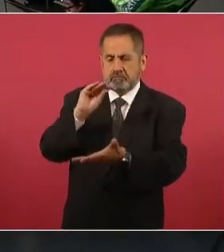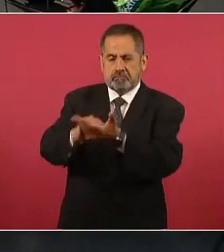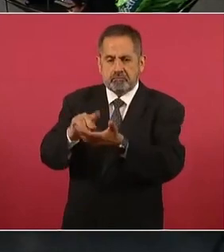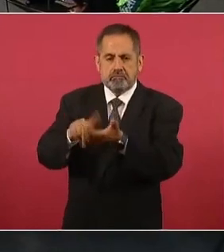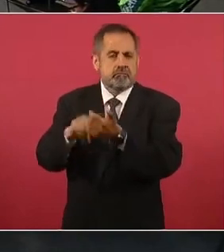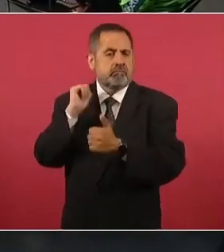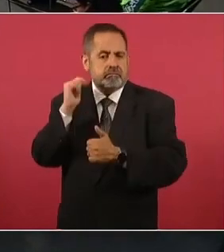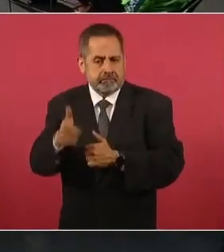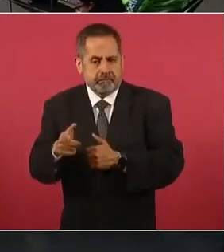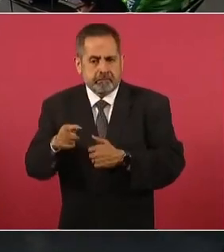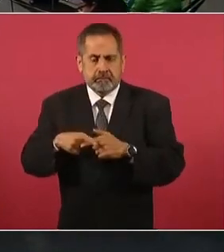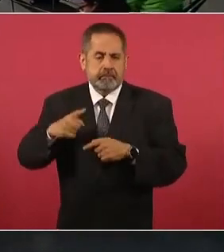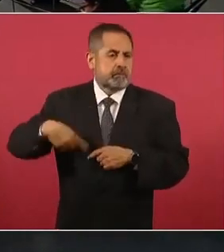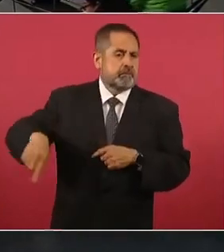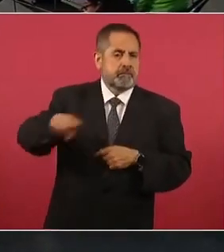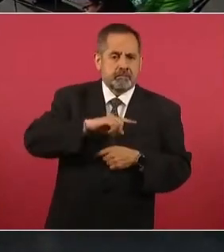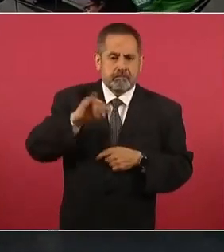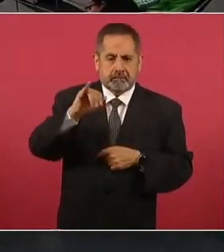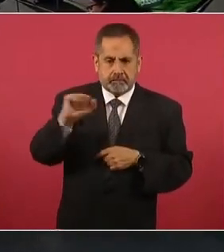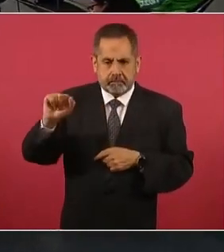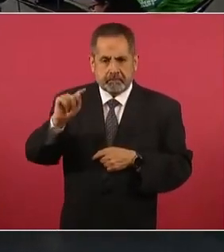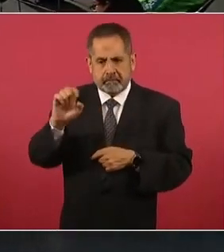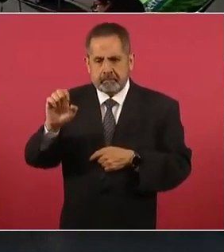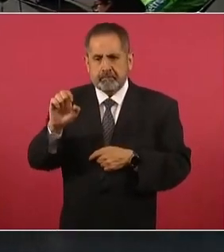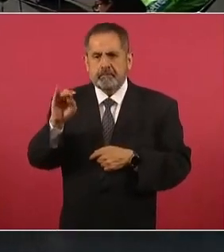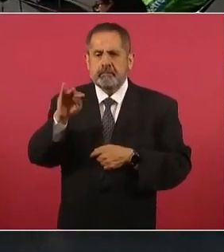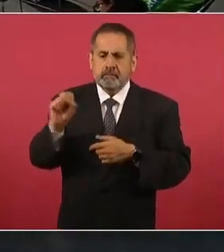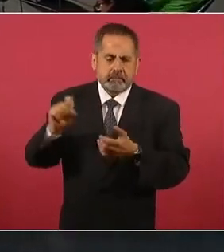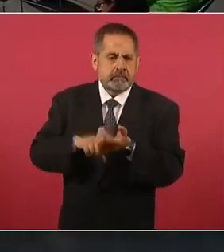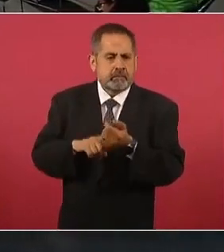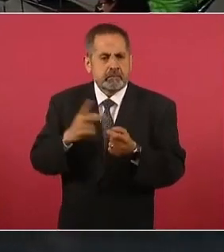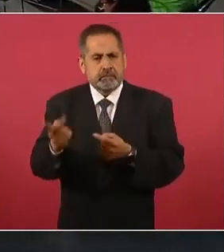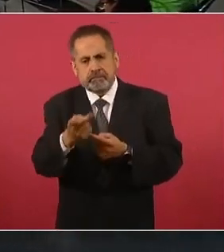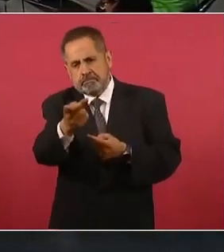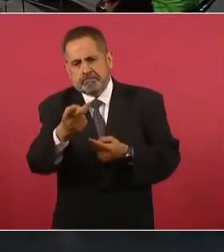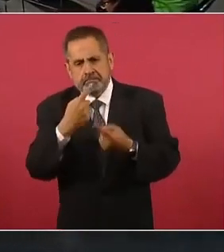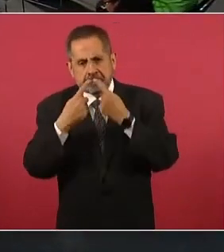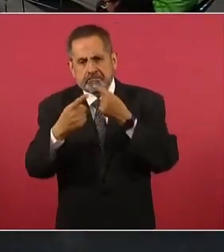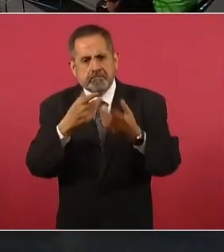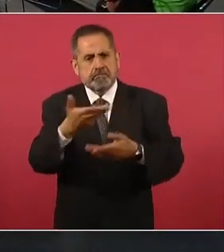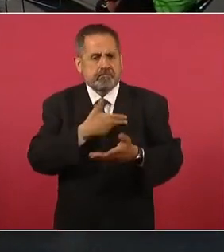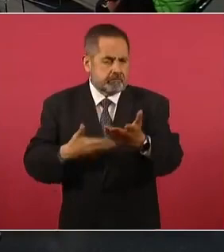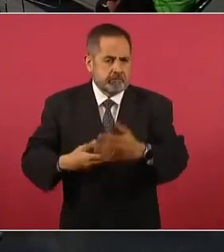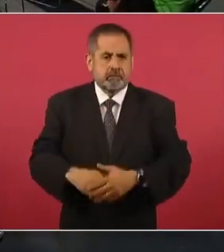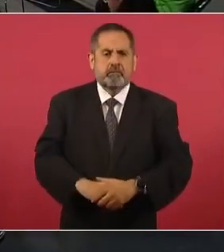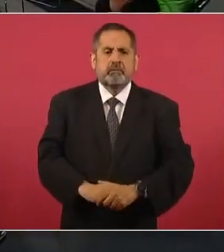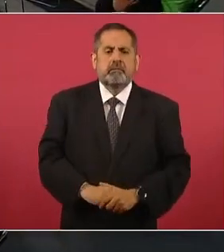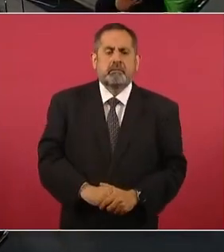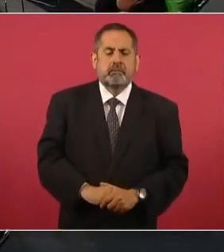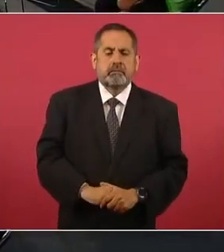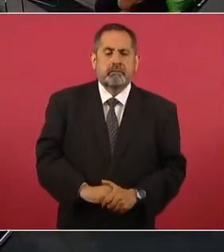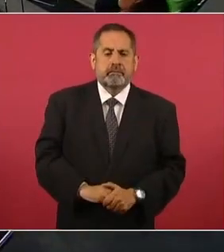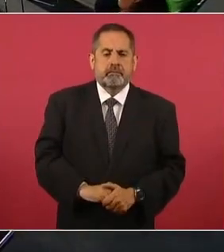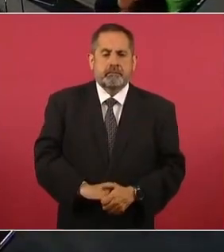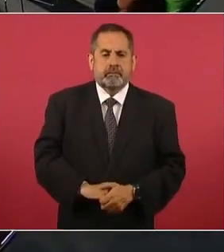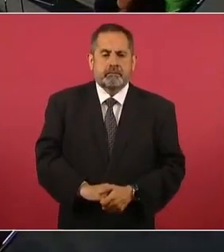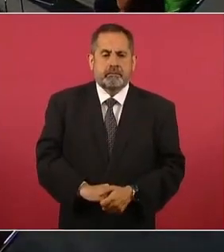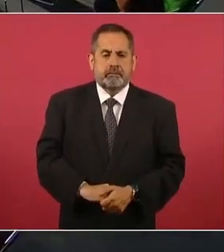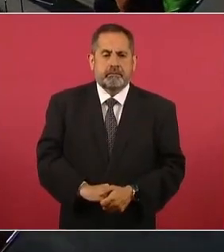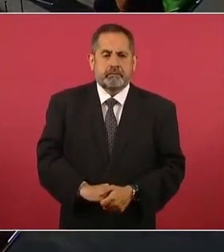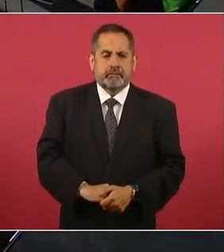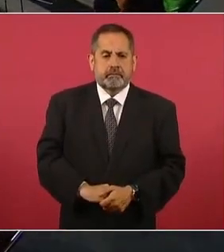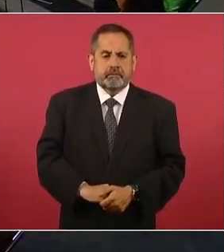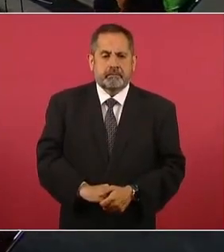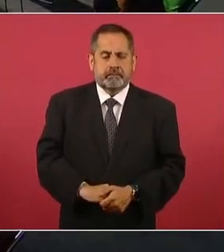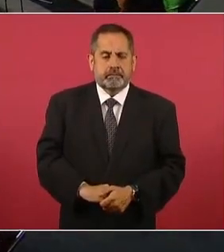los derechohabientes del ISSSTE y del IMSS. ¿Qué contesta sobre este tema, presidente? Bueno, pues que vamos